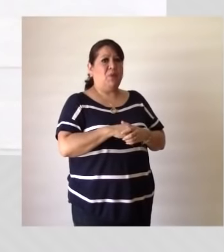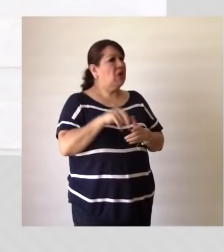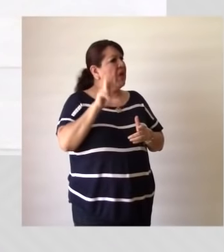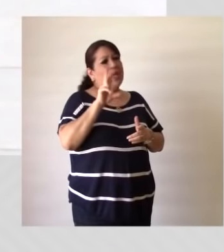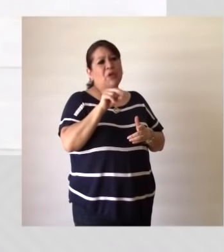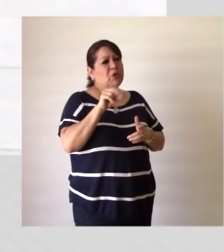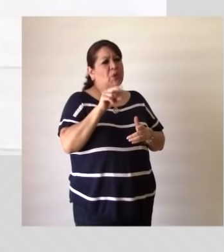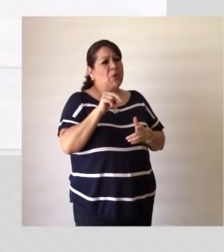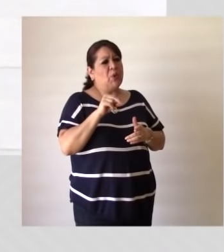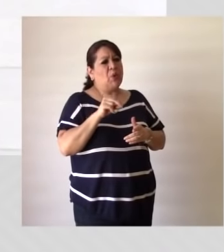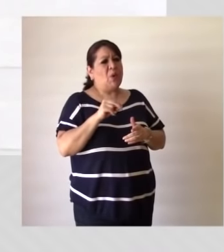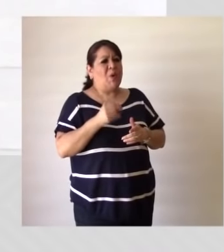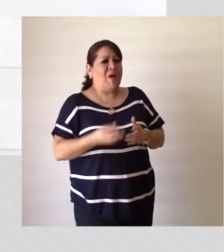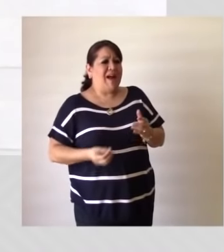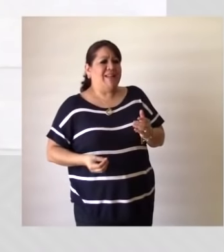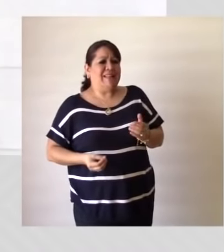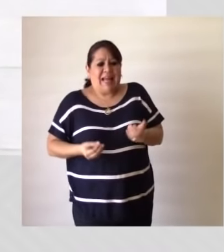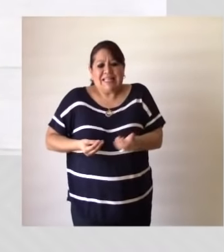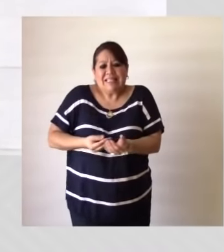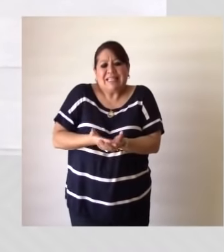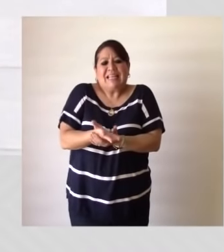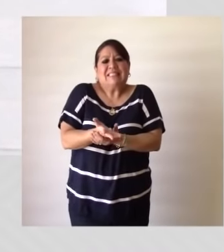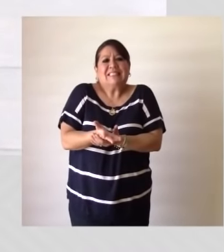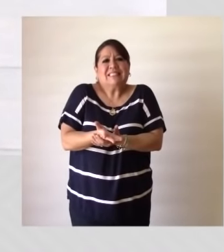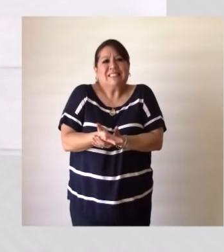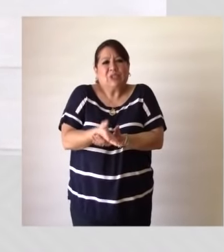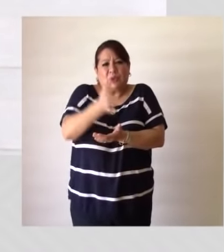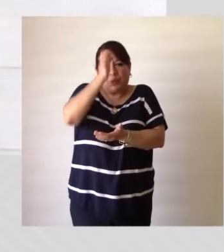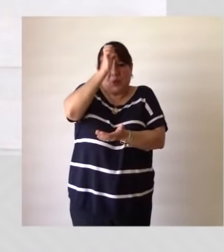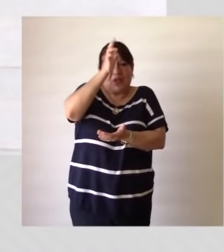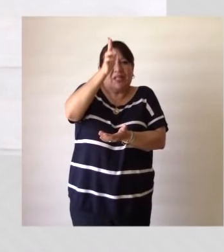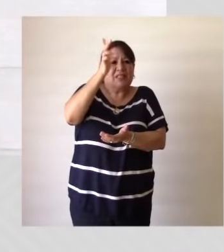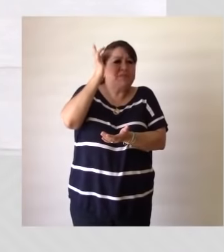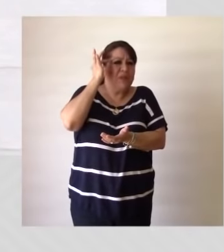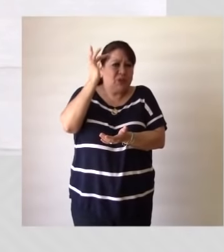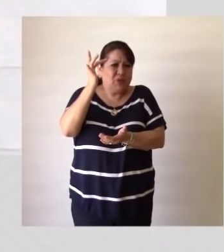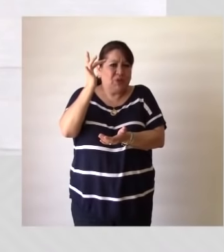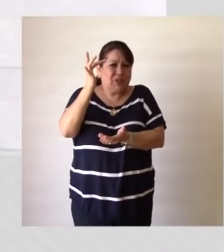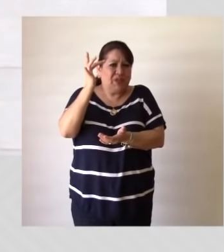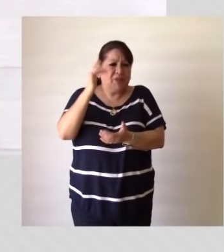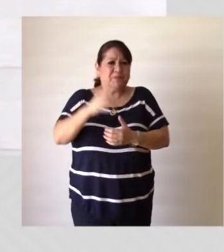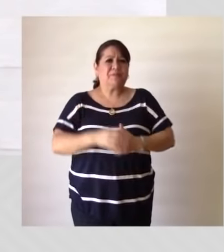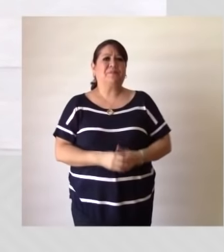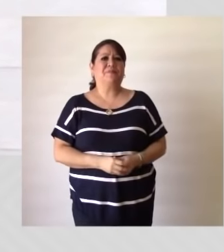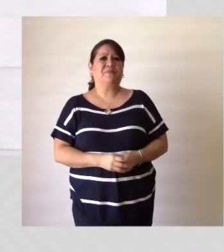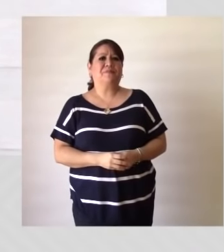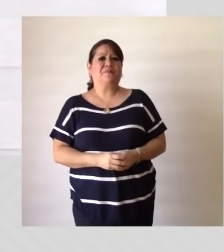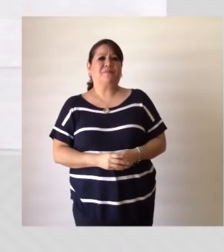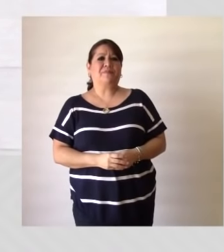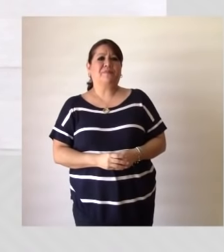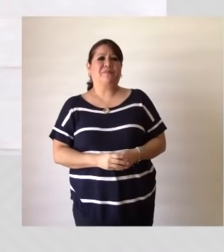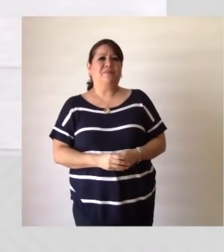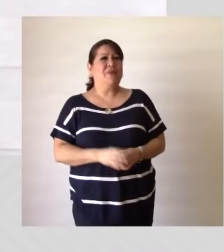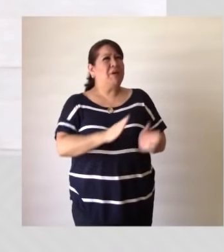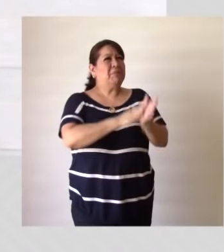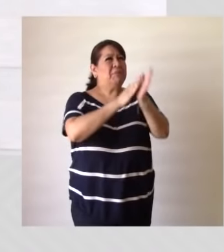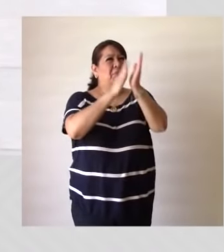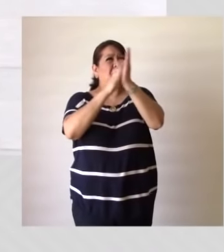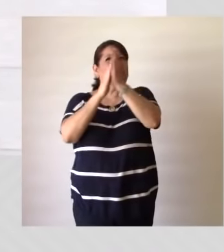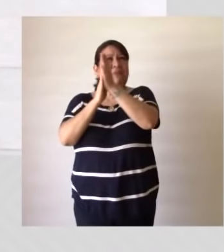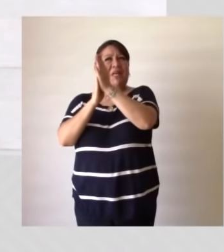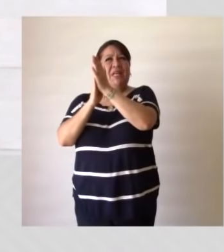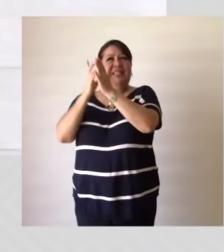esas son las piedras que hablan esas son las piedras que adoran cuando tú y yo no entregamos adoración dios está diciendo en este versículo 11